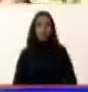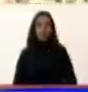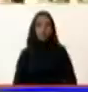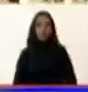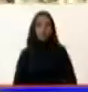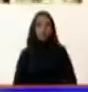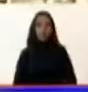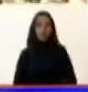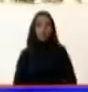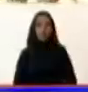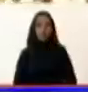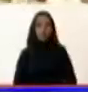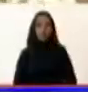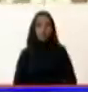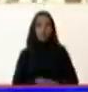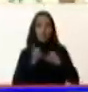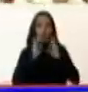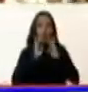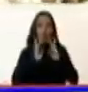Bercia.